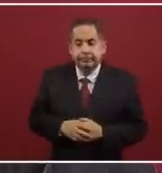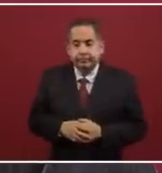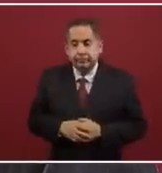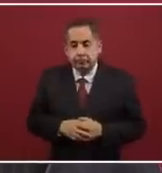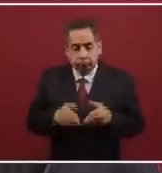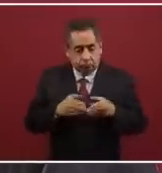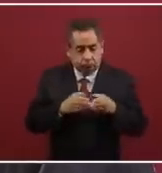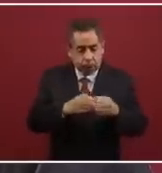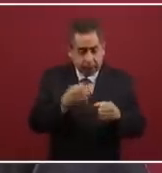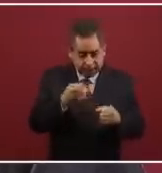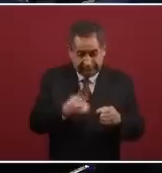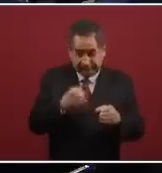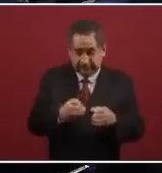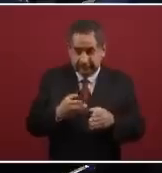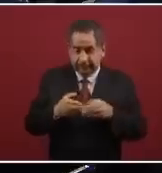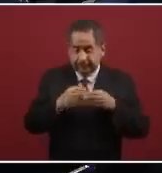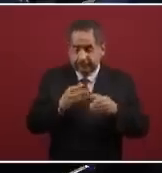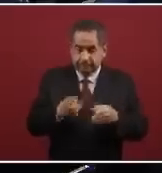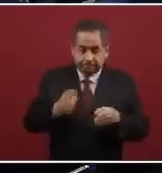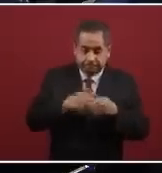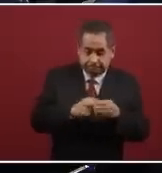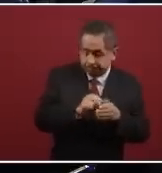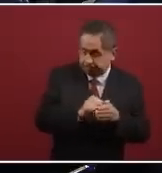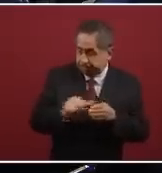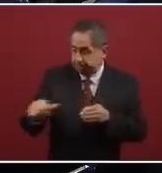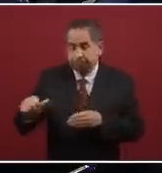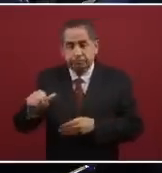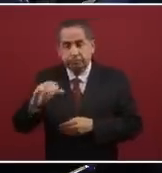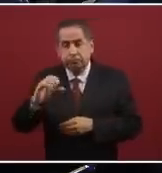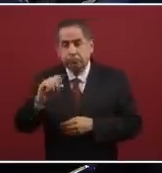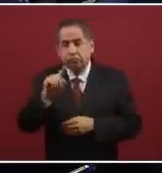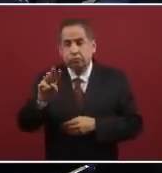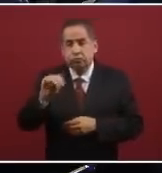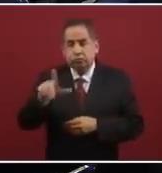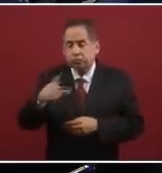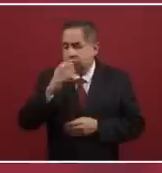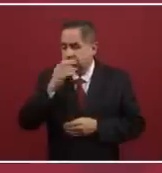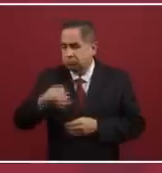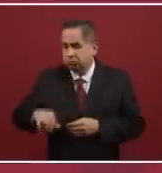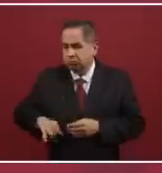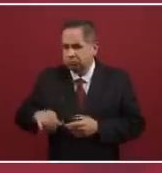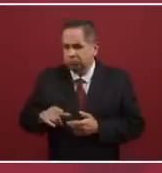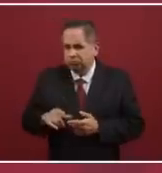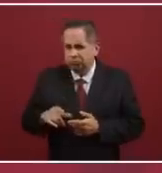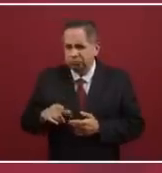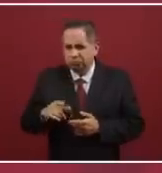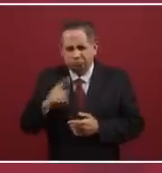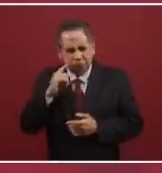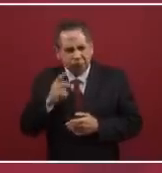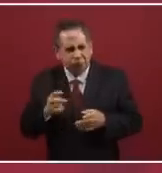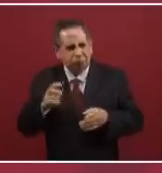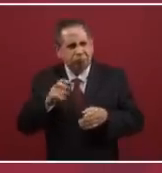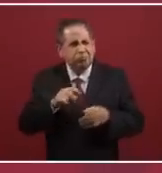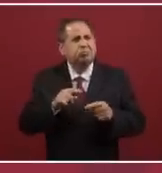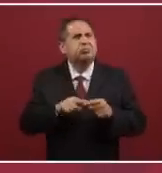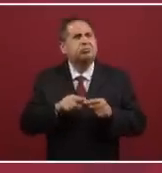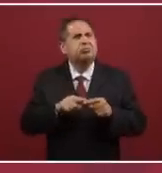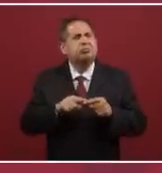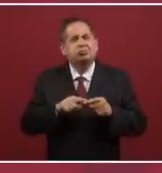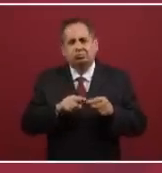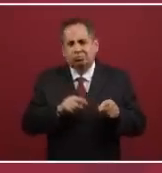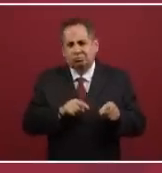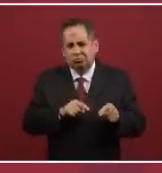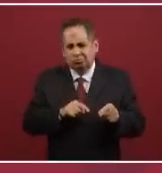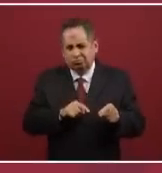trasladarme en uno de esos barcos para pasar a Cozumel. Y era muy interesante. Incluso lo subí. Está